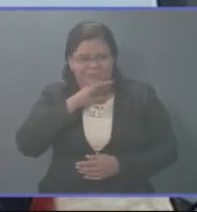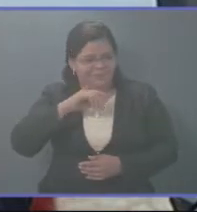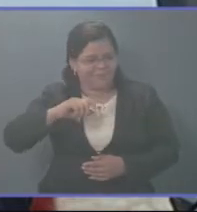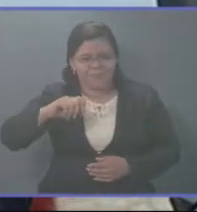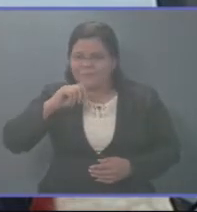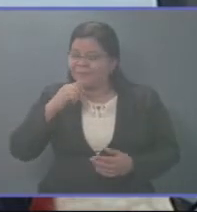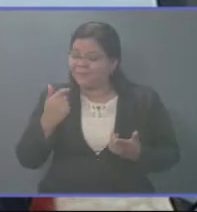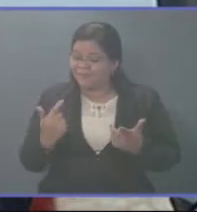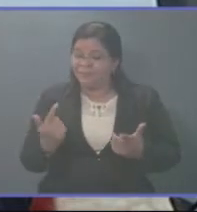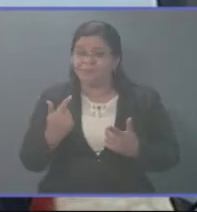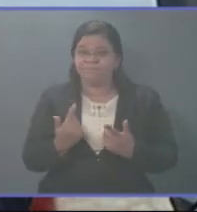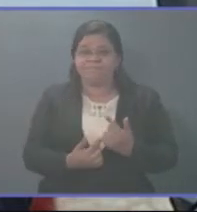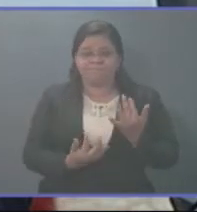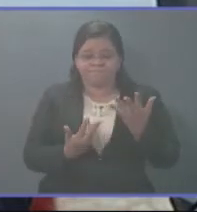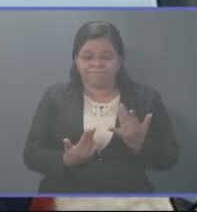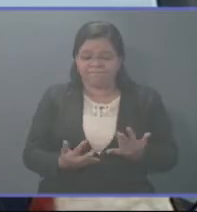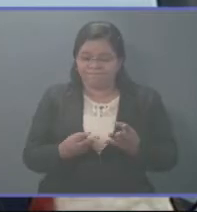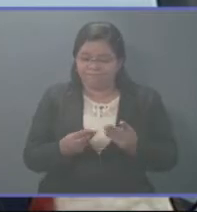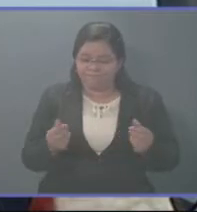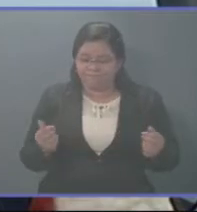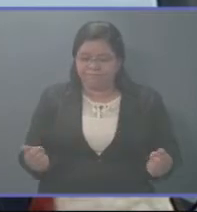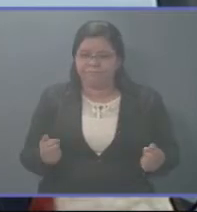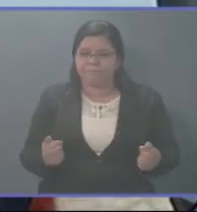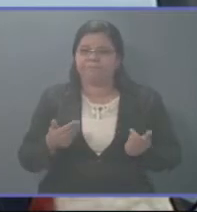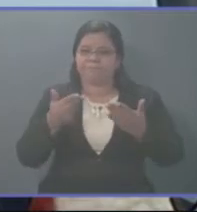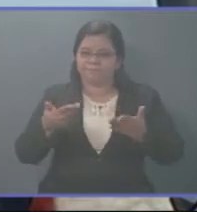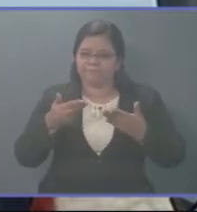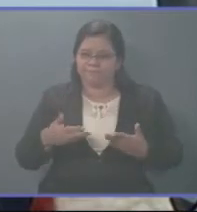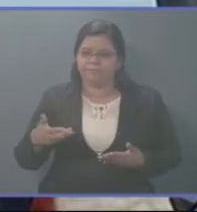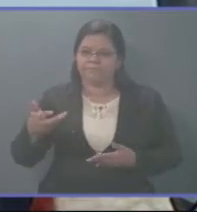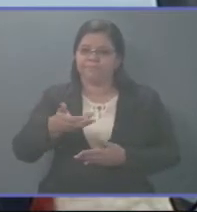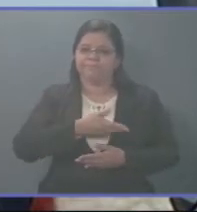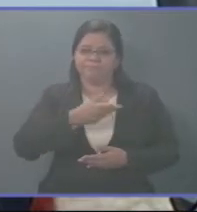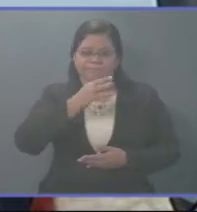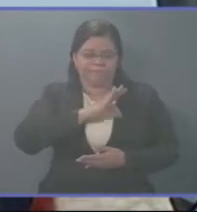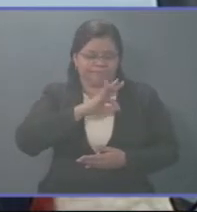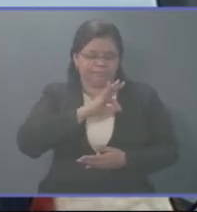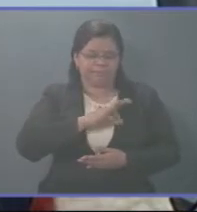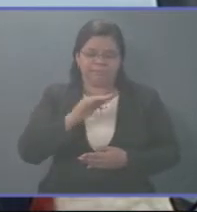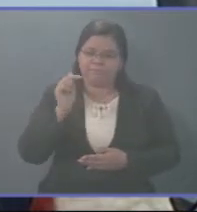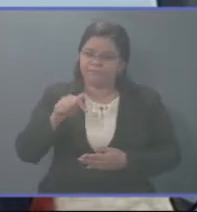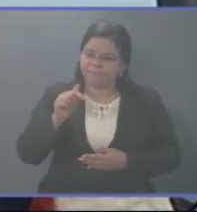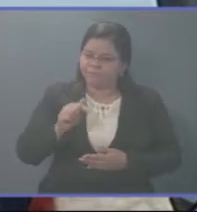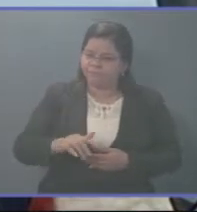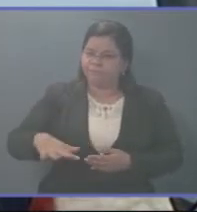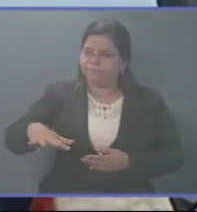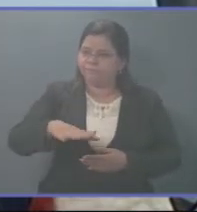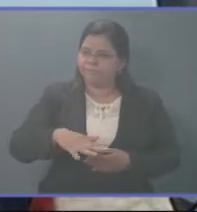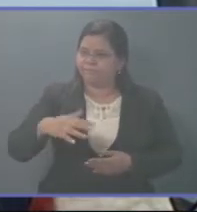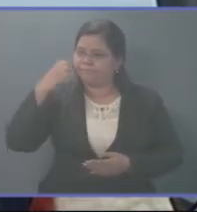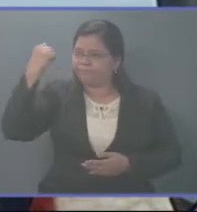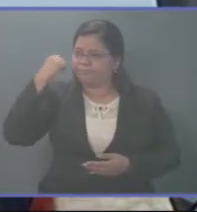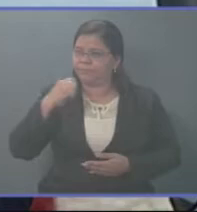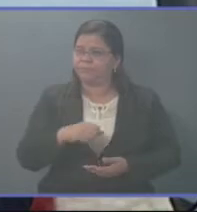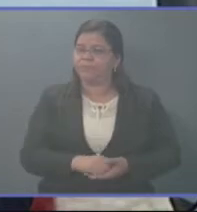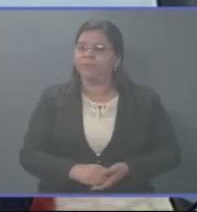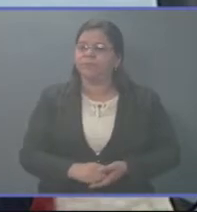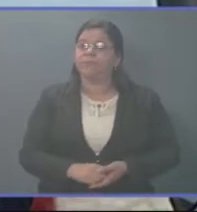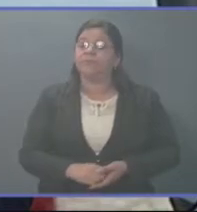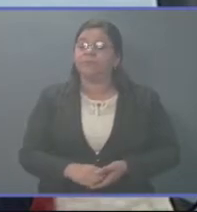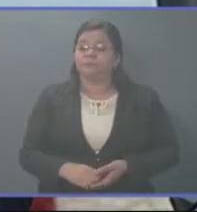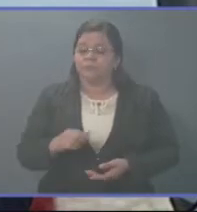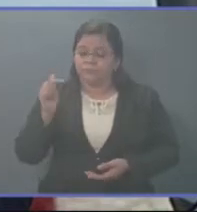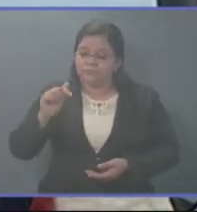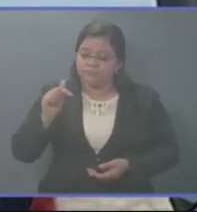estaban esperando una resolución que viniera a beneficiar a este sector muy importante. Y